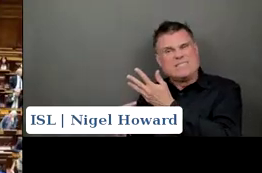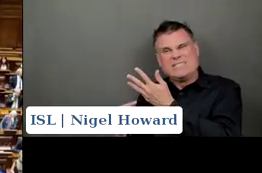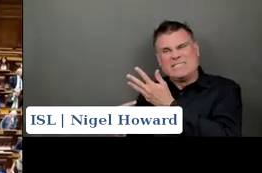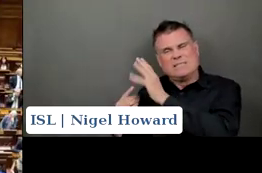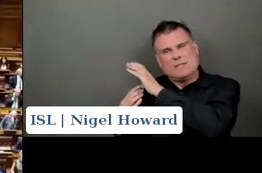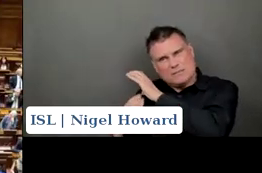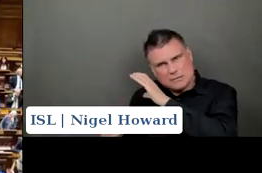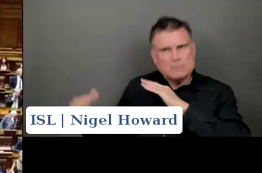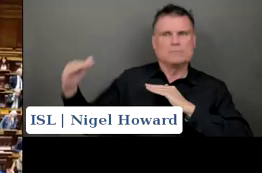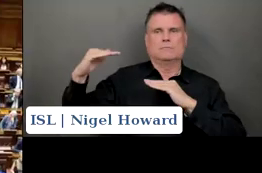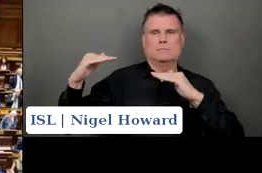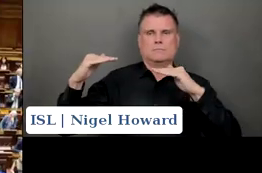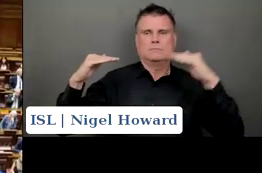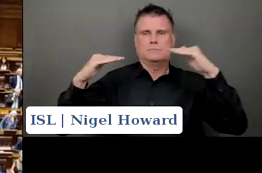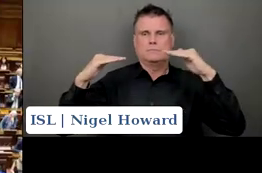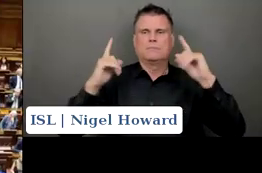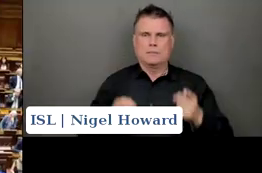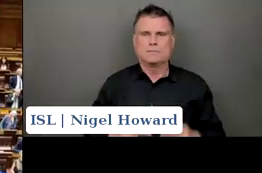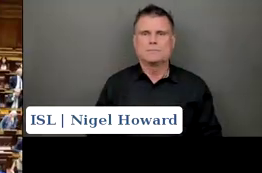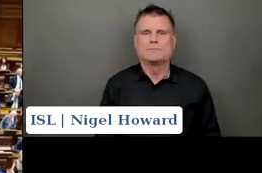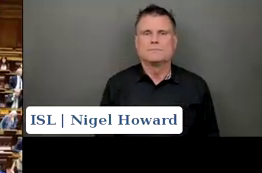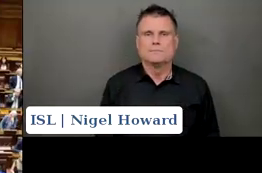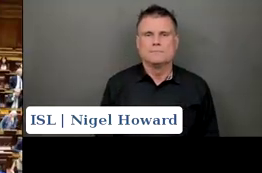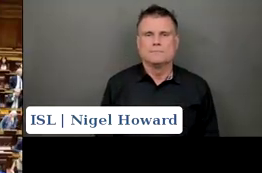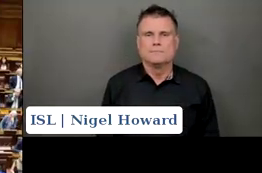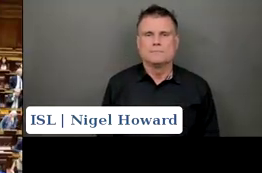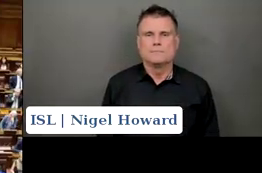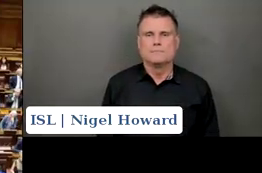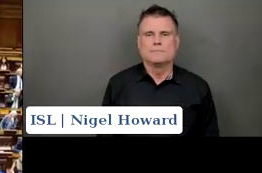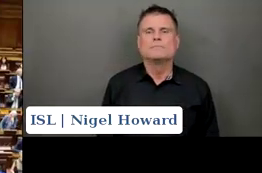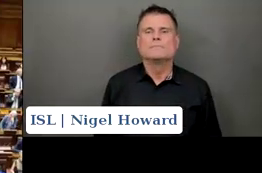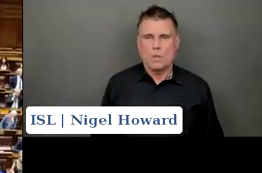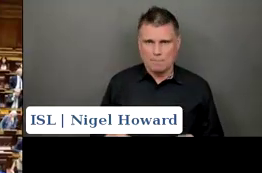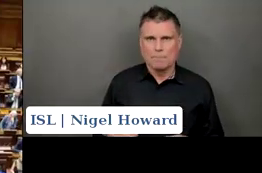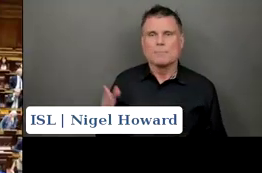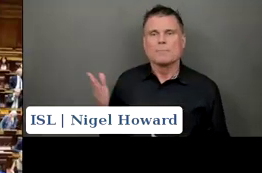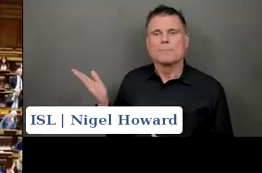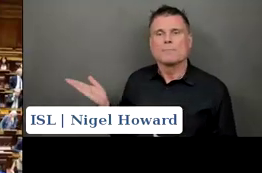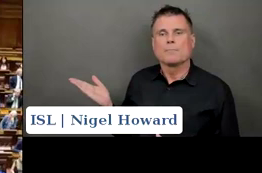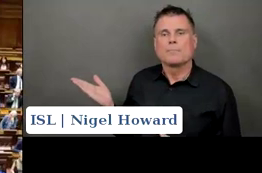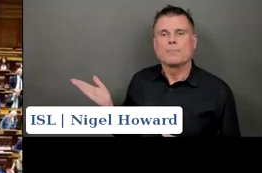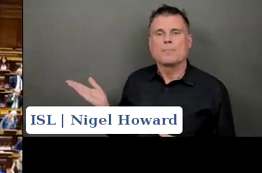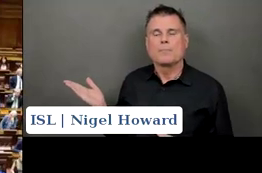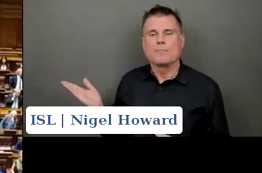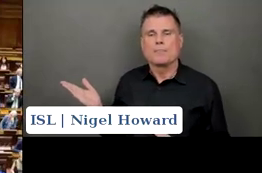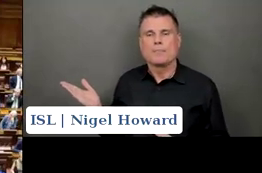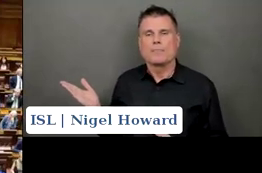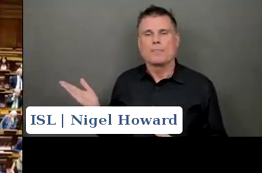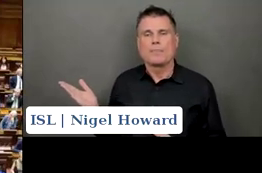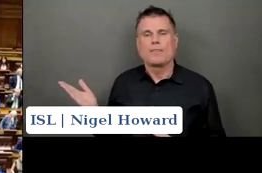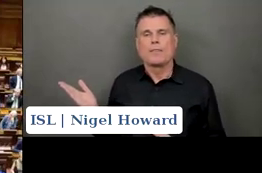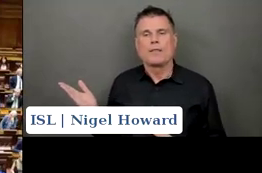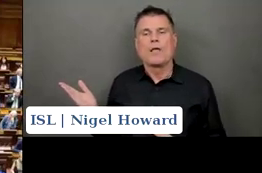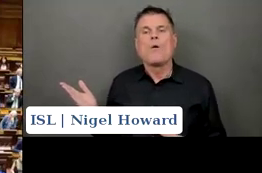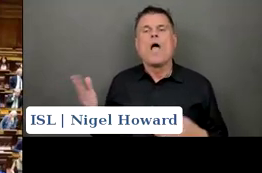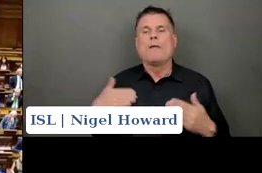ley de reforma de la seguridad social hemos incorporado 2 artículos que le dejan a Uruguay a futuro